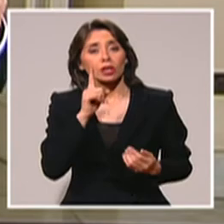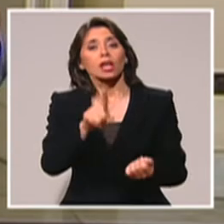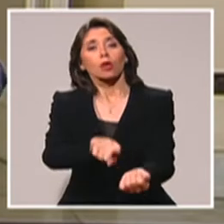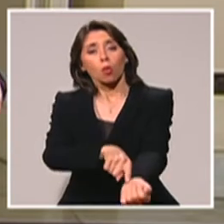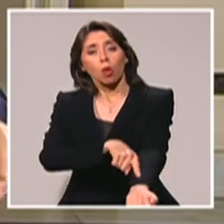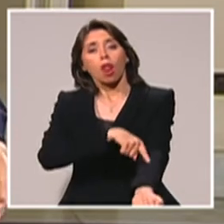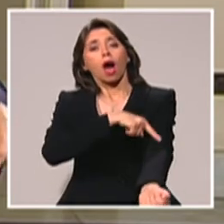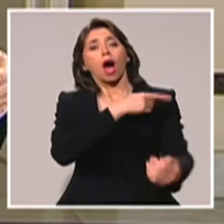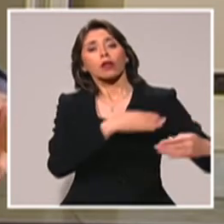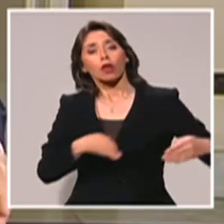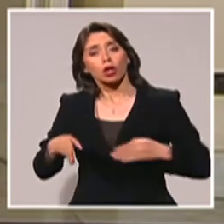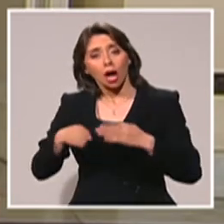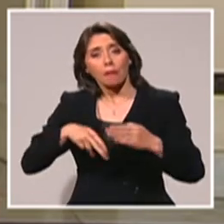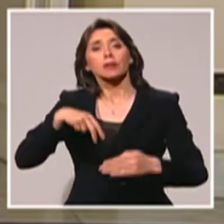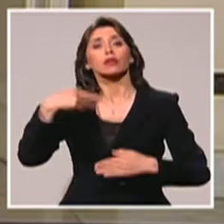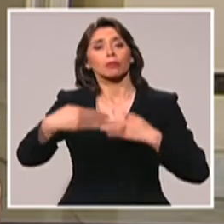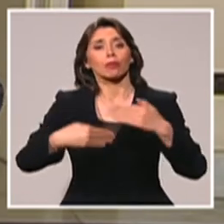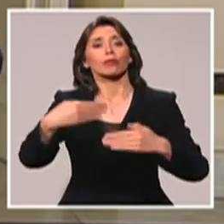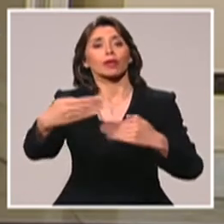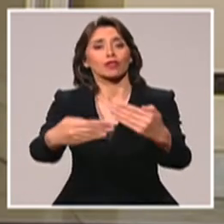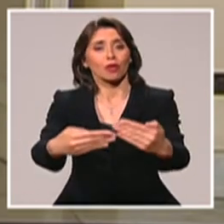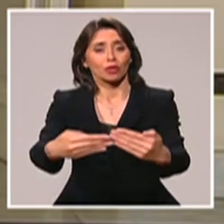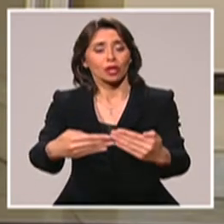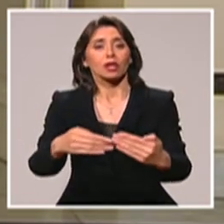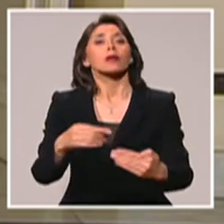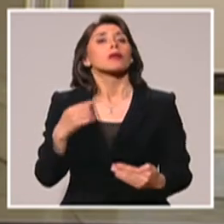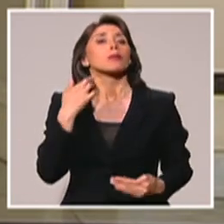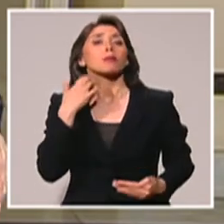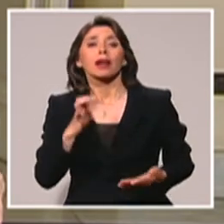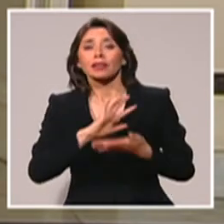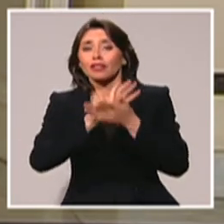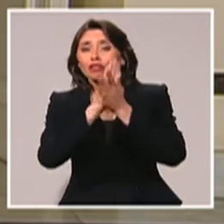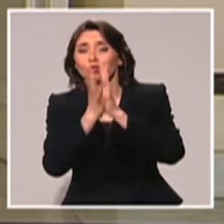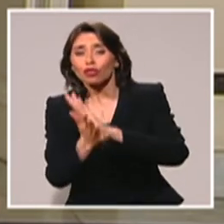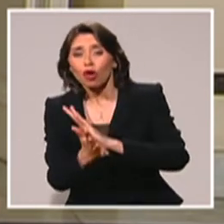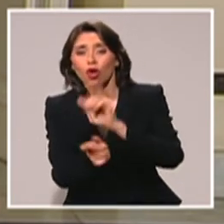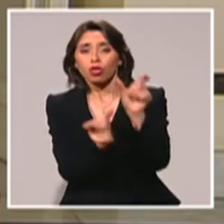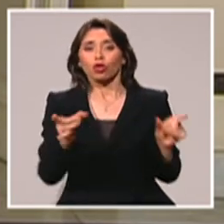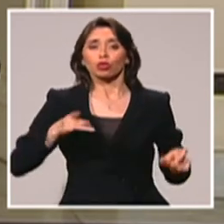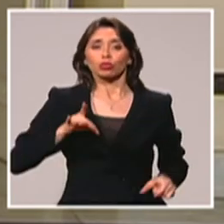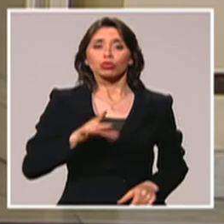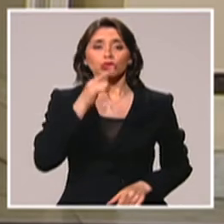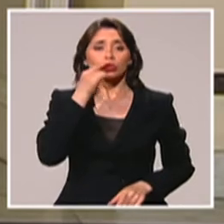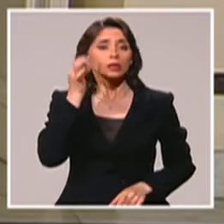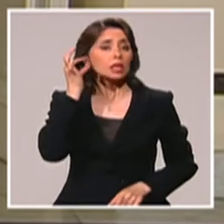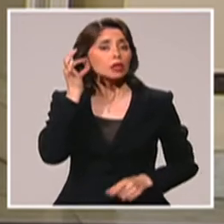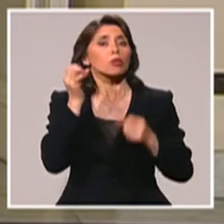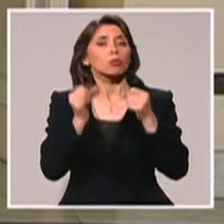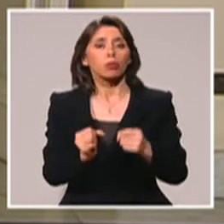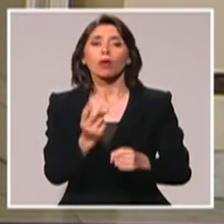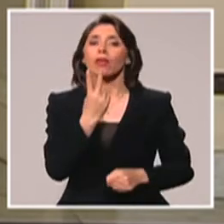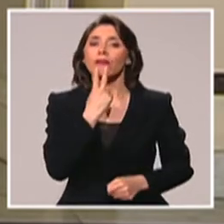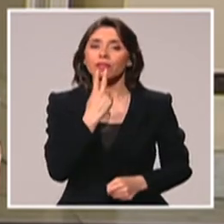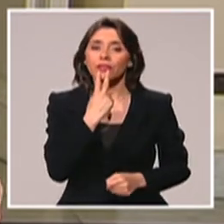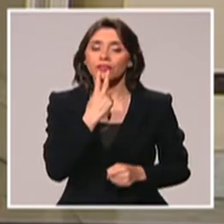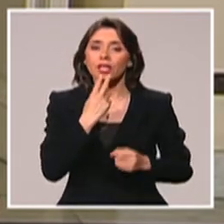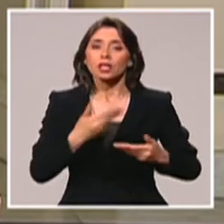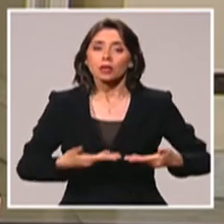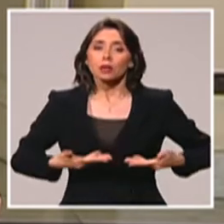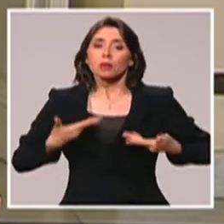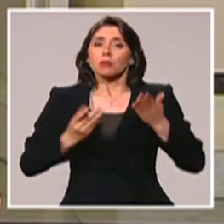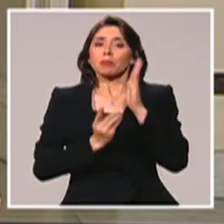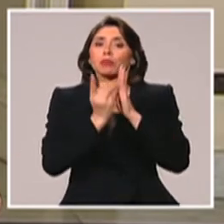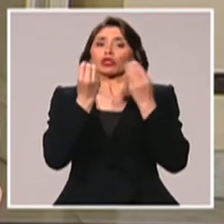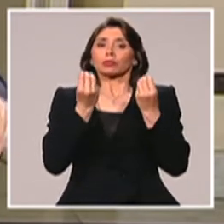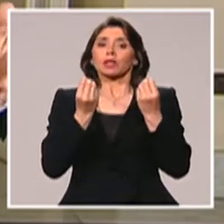camino por recorrer para que todos los chilenos y chilenas puedan vivir y prosperar en paz